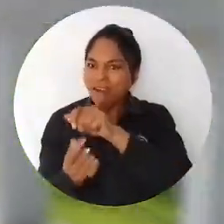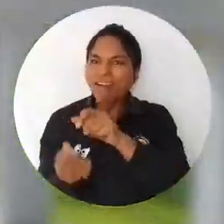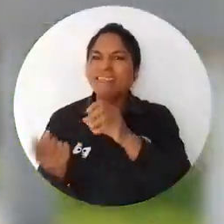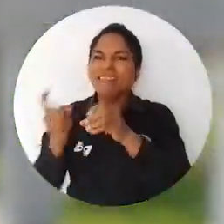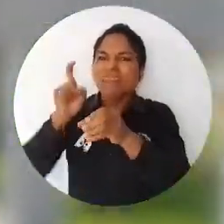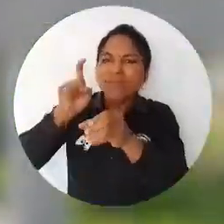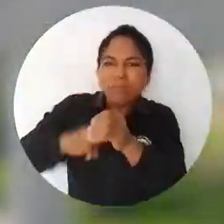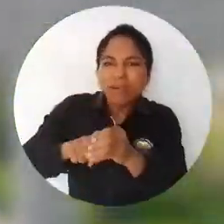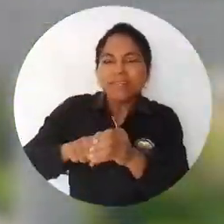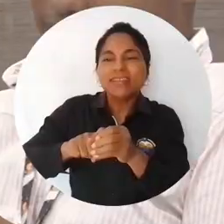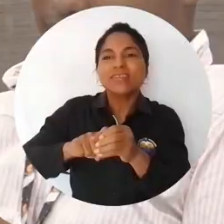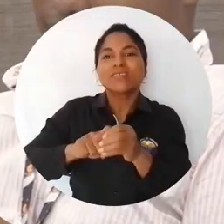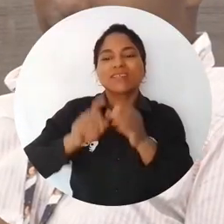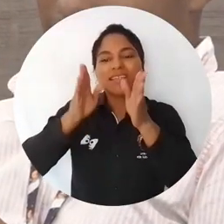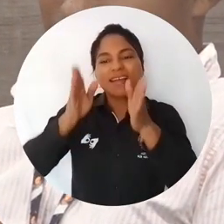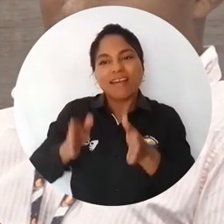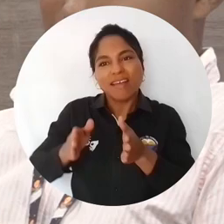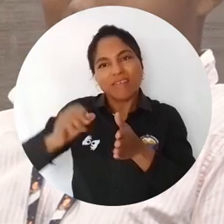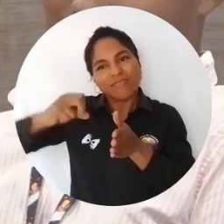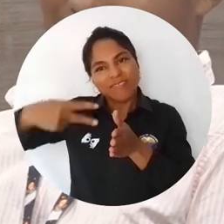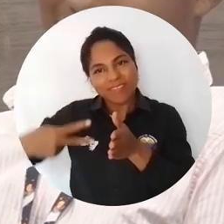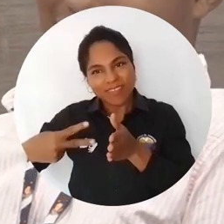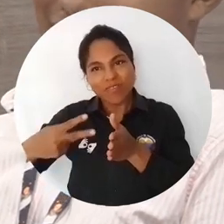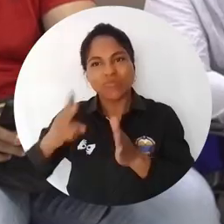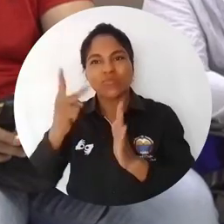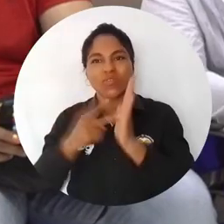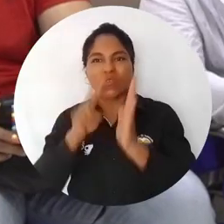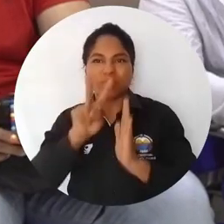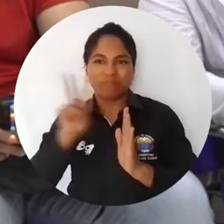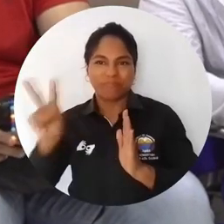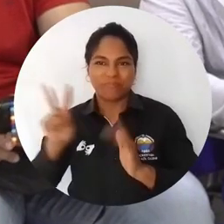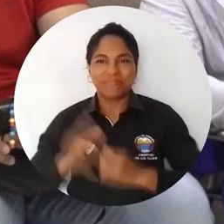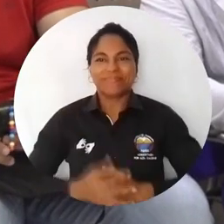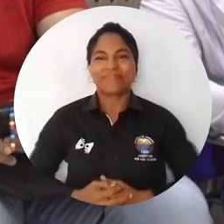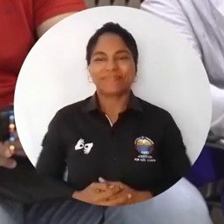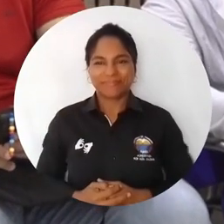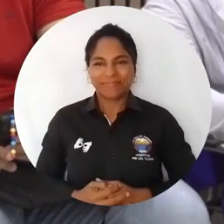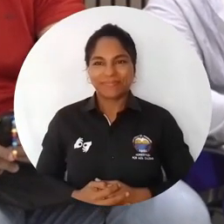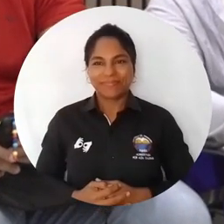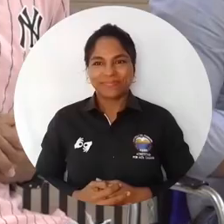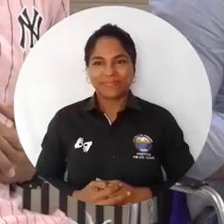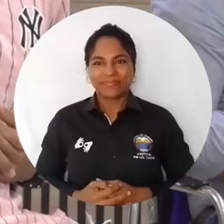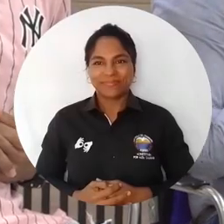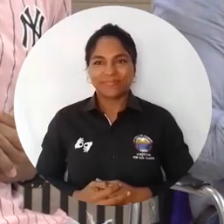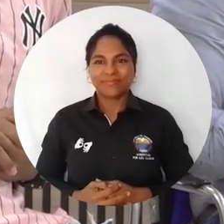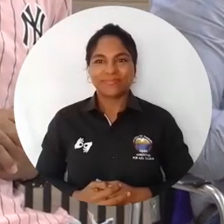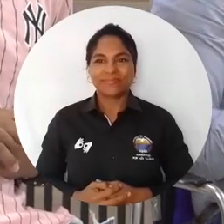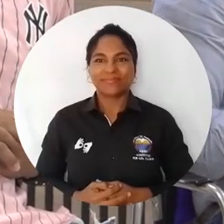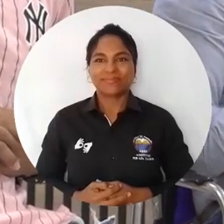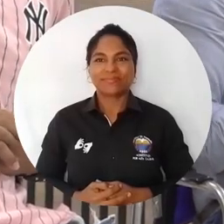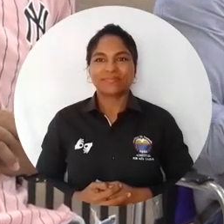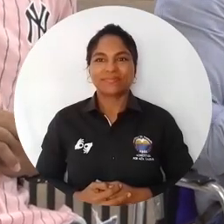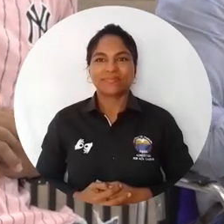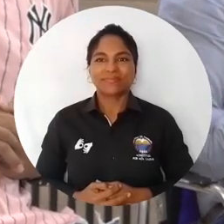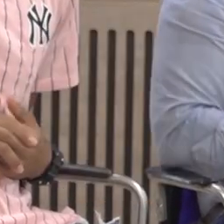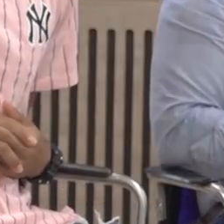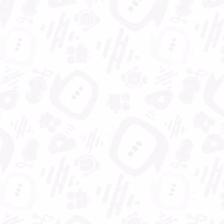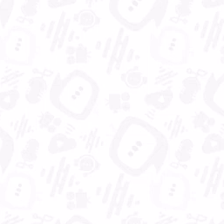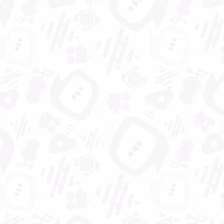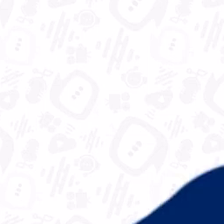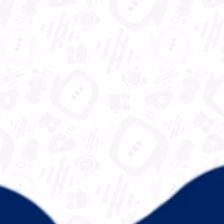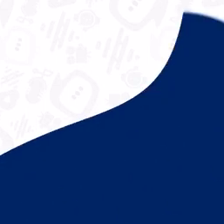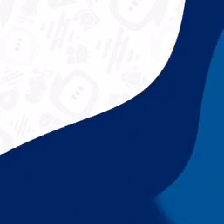al programa Jóvenes en Acción reciban su incentivo económico correspondiente al concepto de matrícula del segundo periodo de